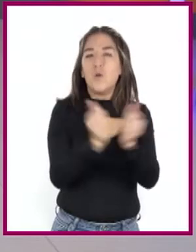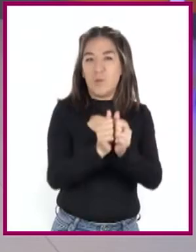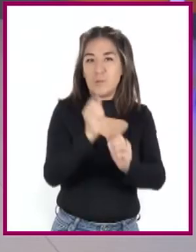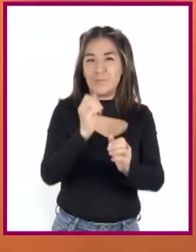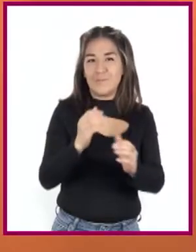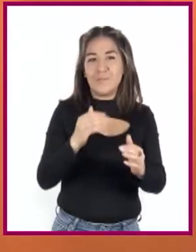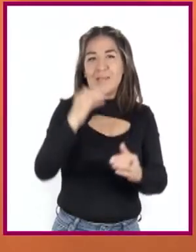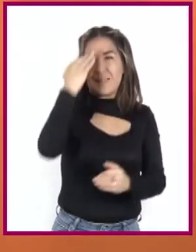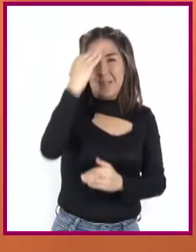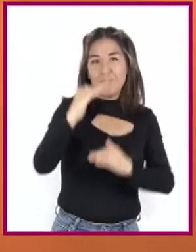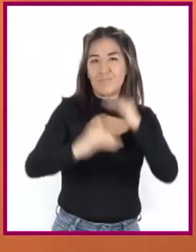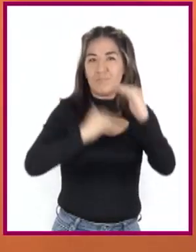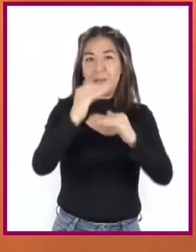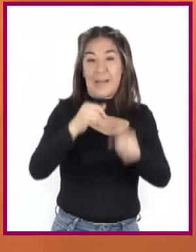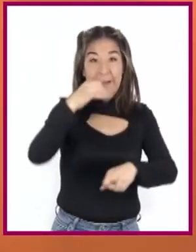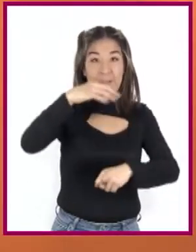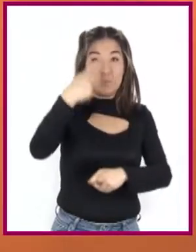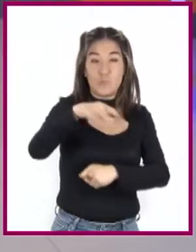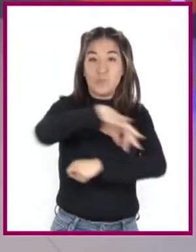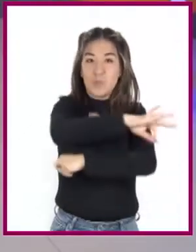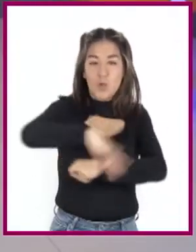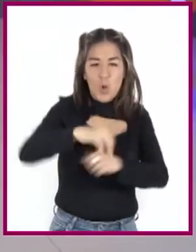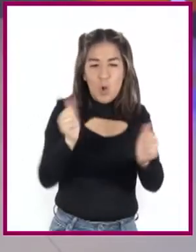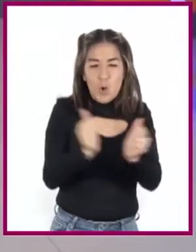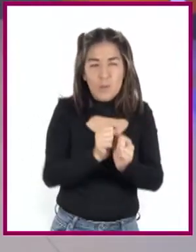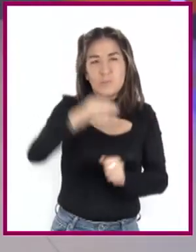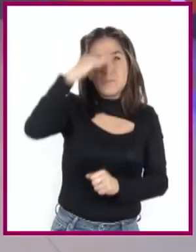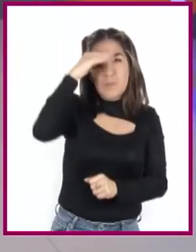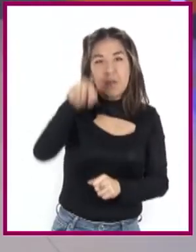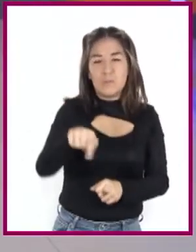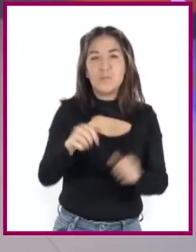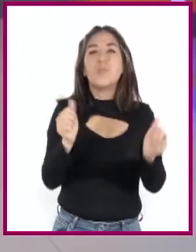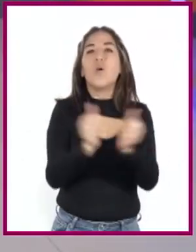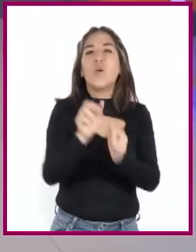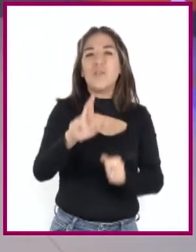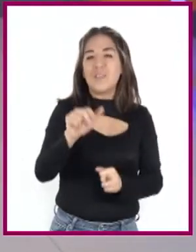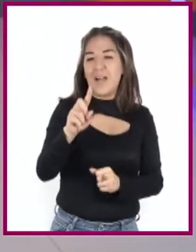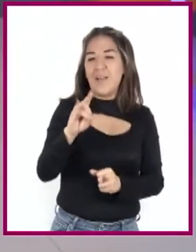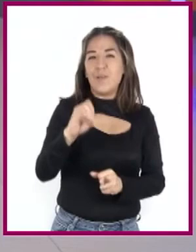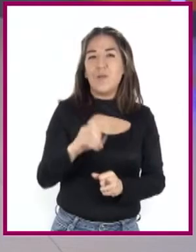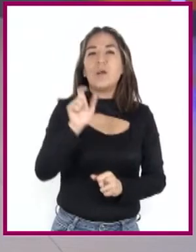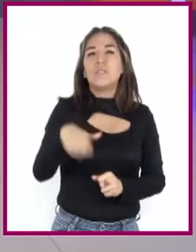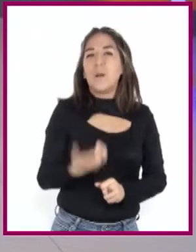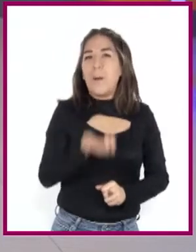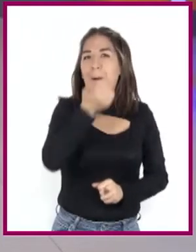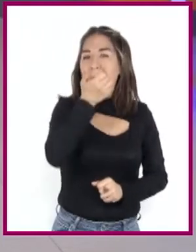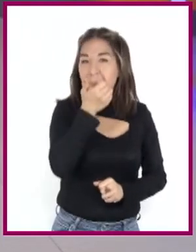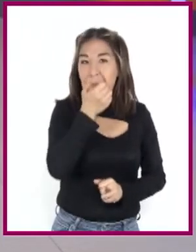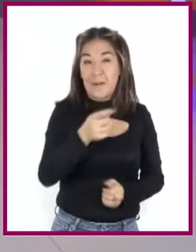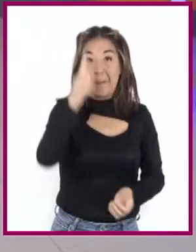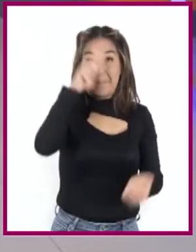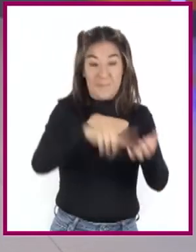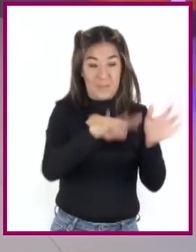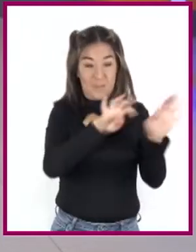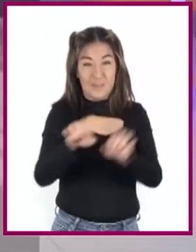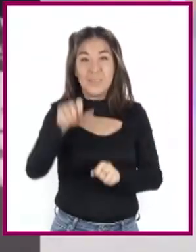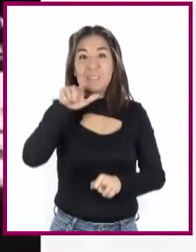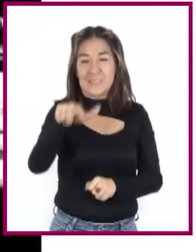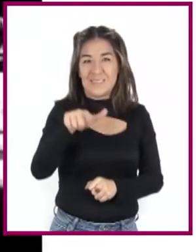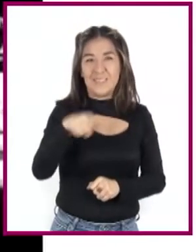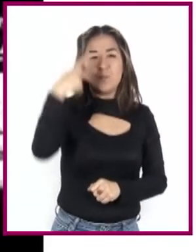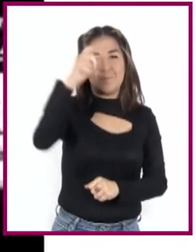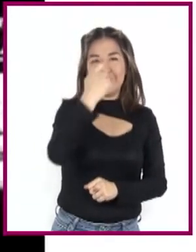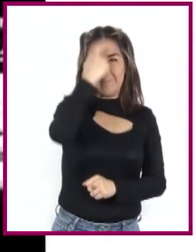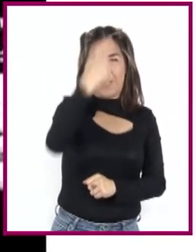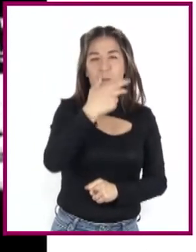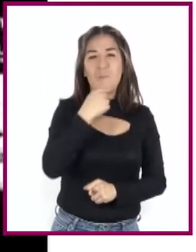radio se concibió un servicio de radiomóvil de mano. En 1917, el inventor finlandés